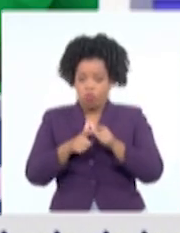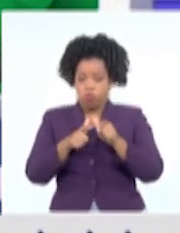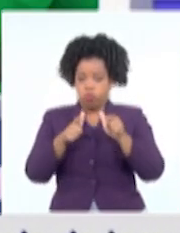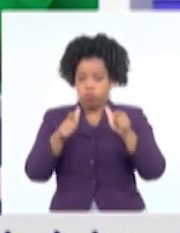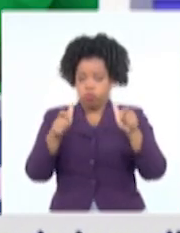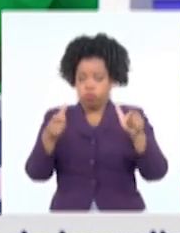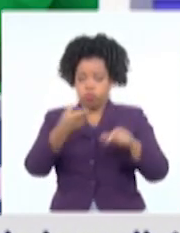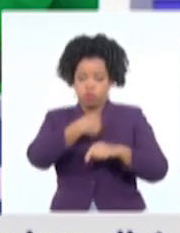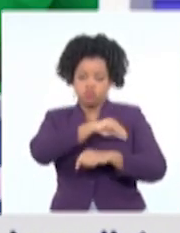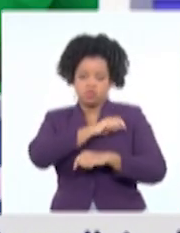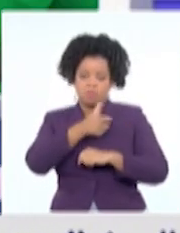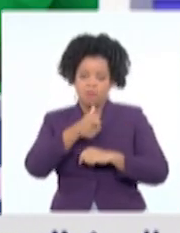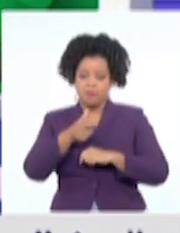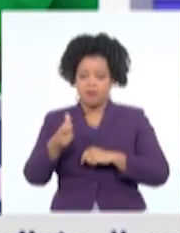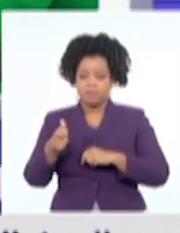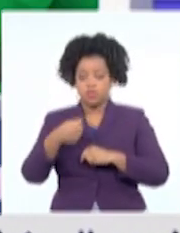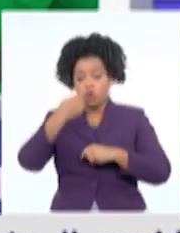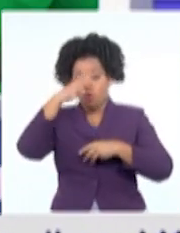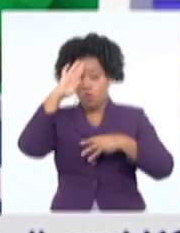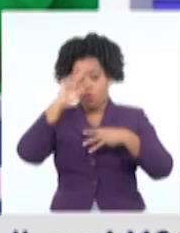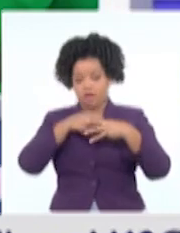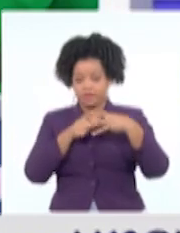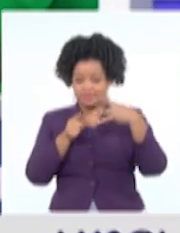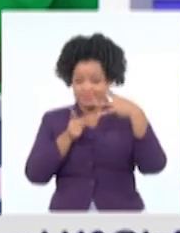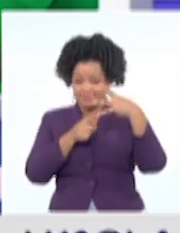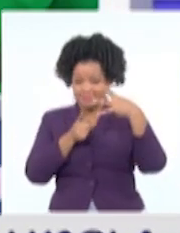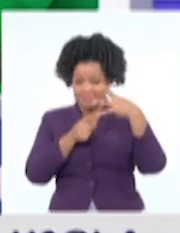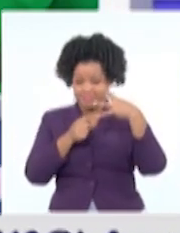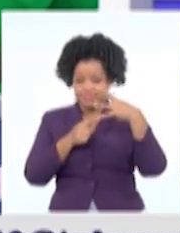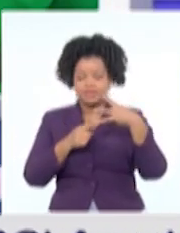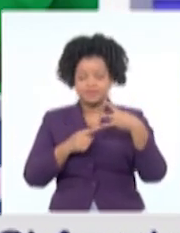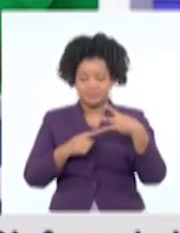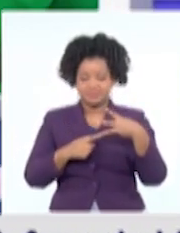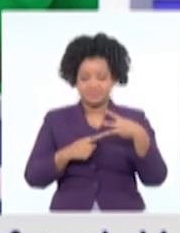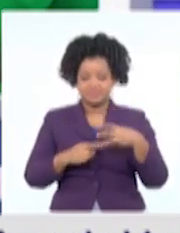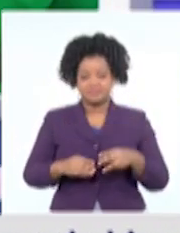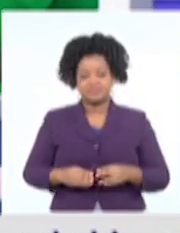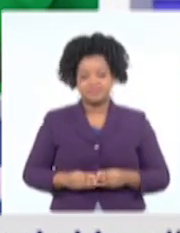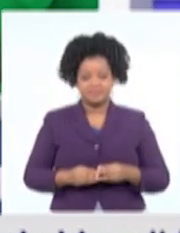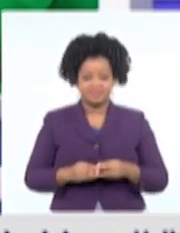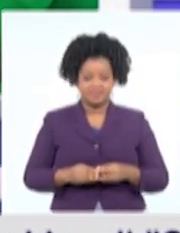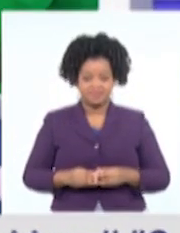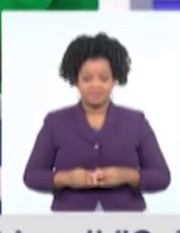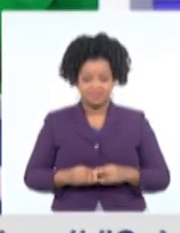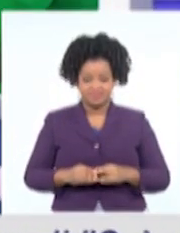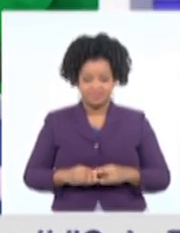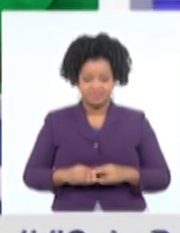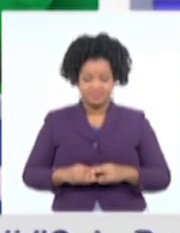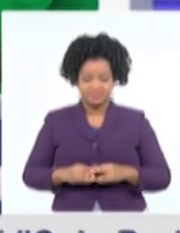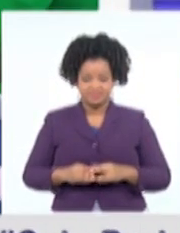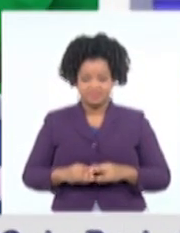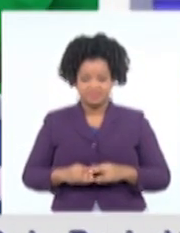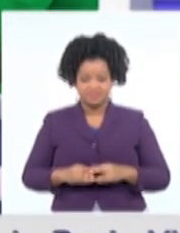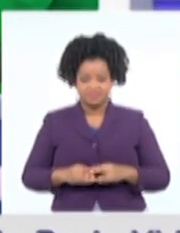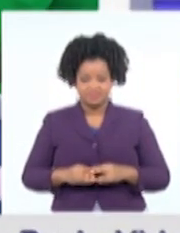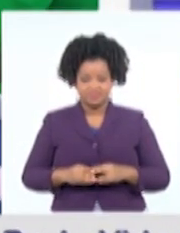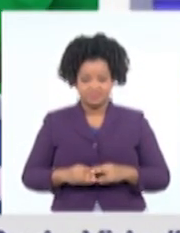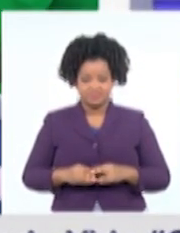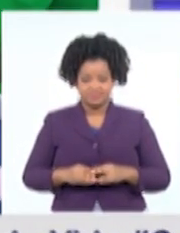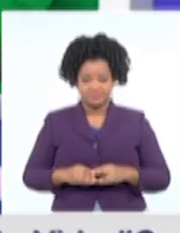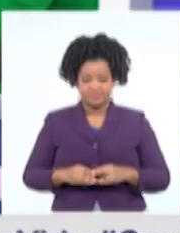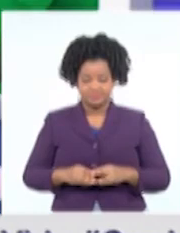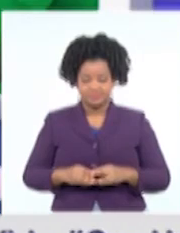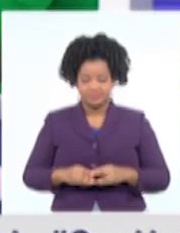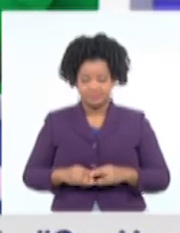Cuba aparece en un tercer lugar. Indiscutiblemente, y no le resto importancia